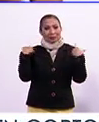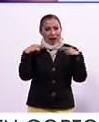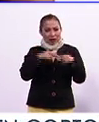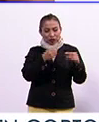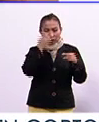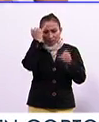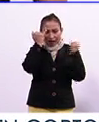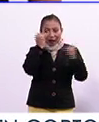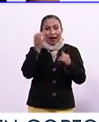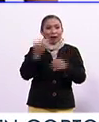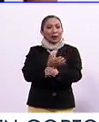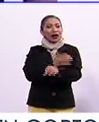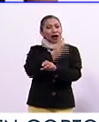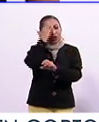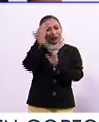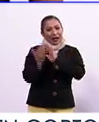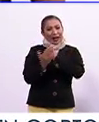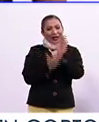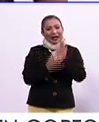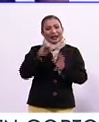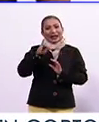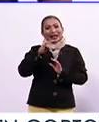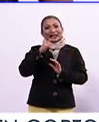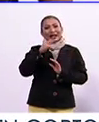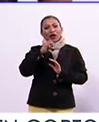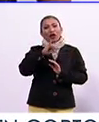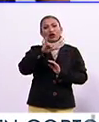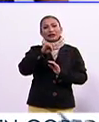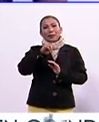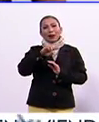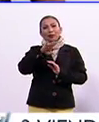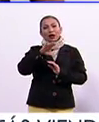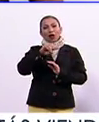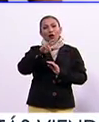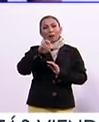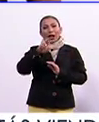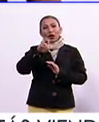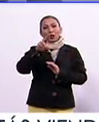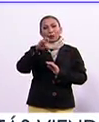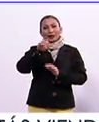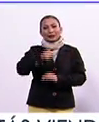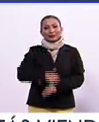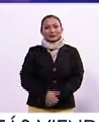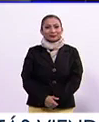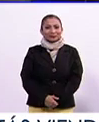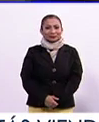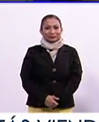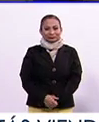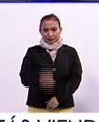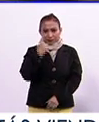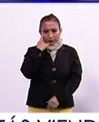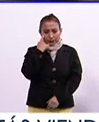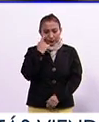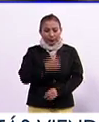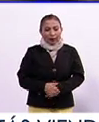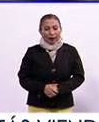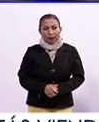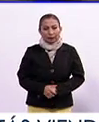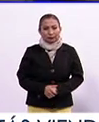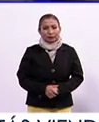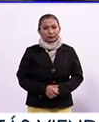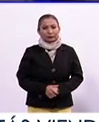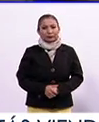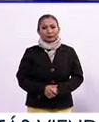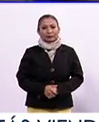docencia. Acompáñenme a conocer en corto al ingeniero José Manuel Covarrubias. Mire, es